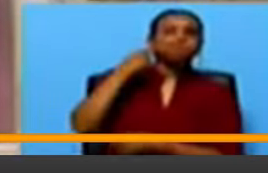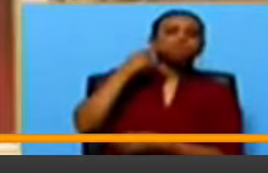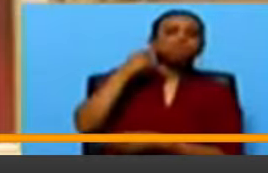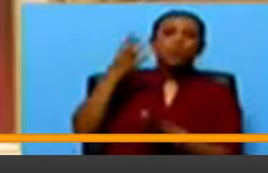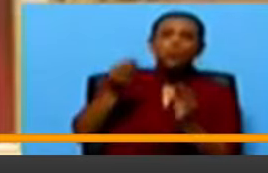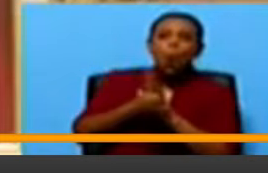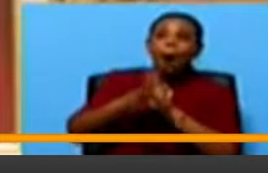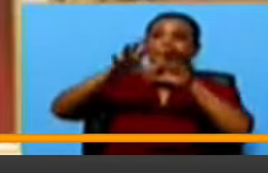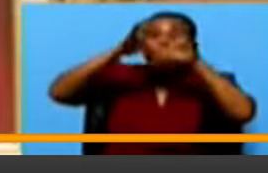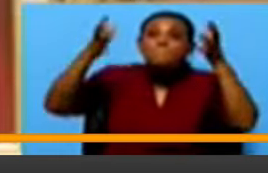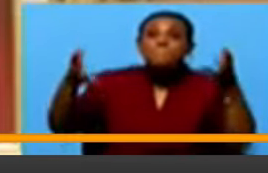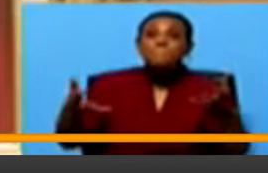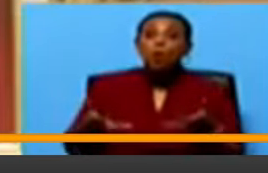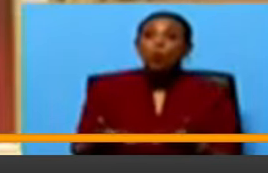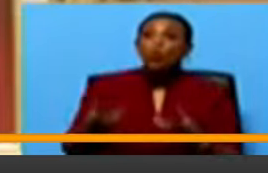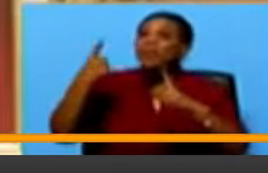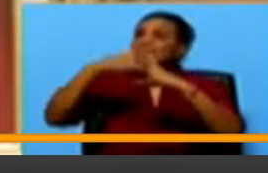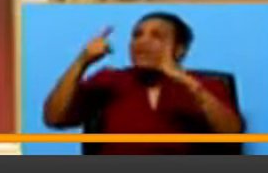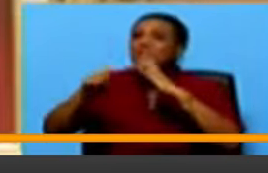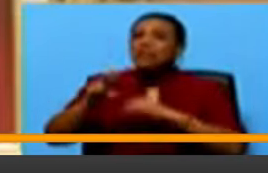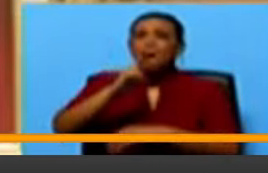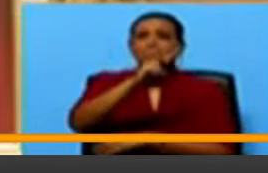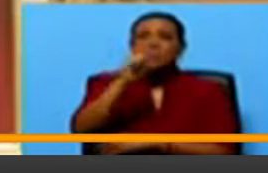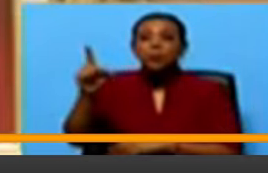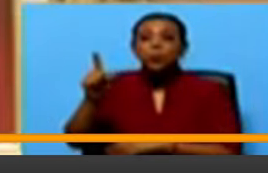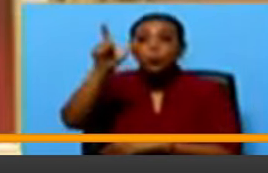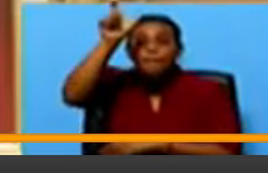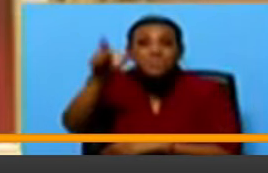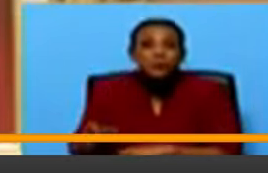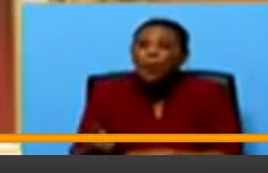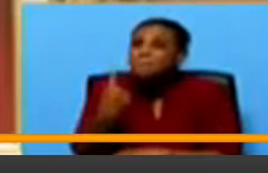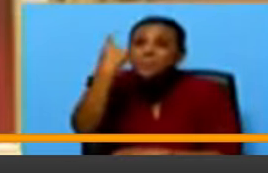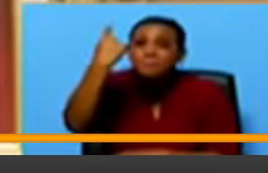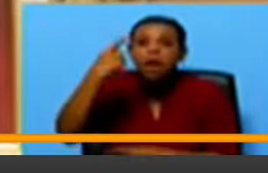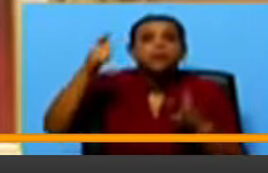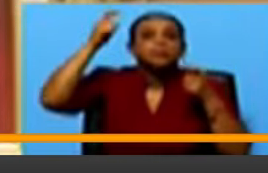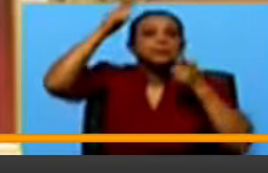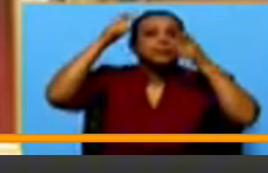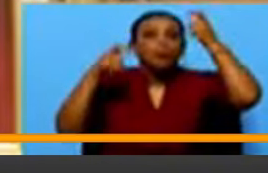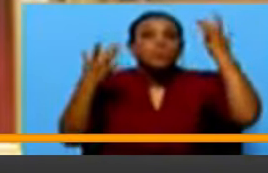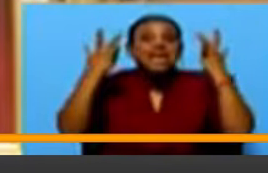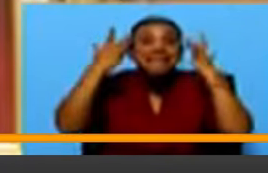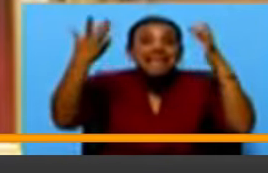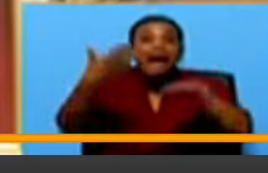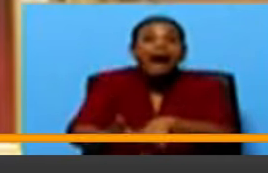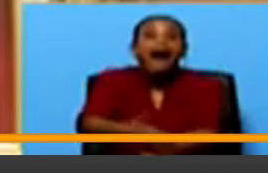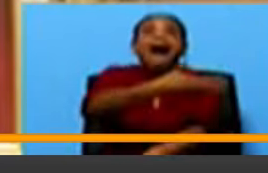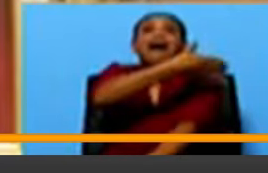hablar del mundo multipolar en el siglo XXI fue el comandante Hugo Chávez.